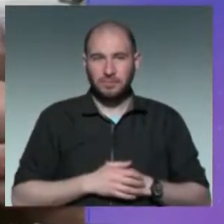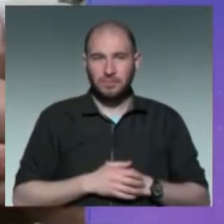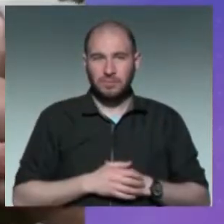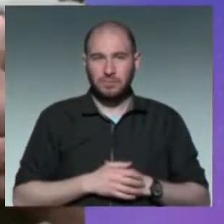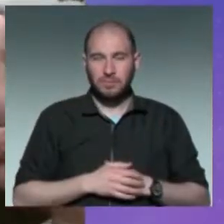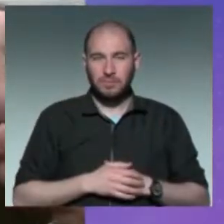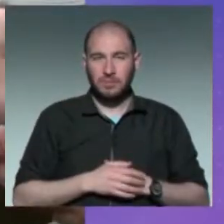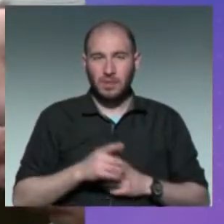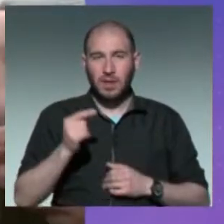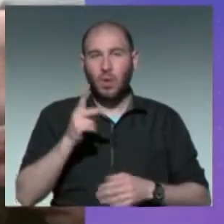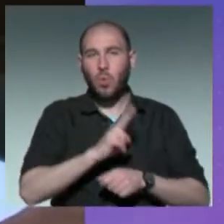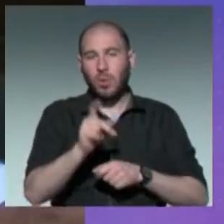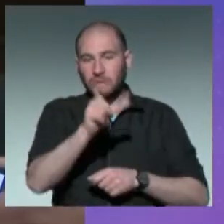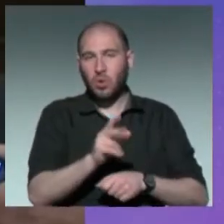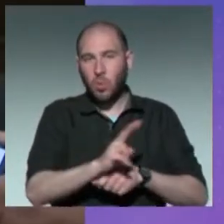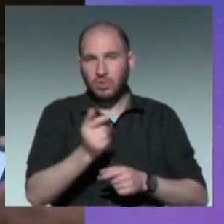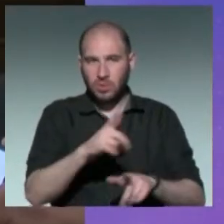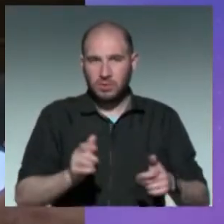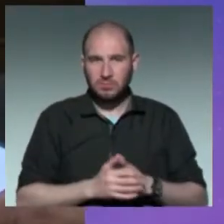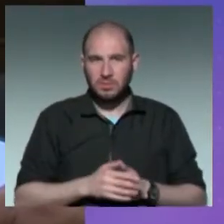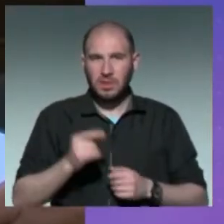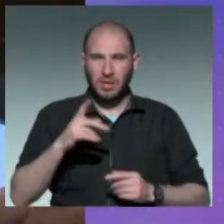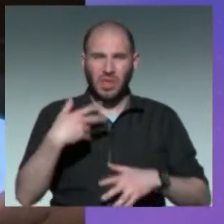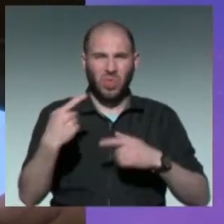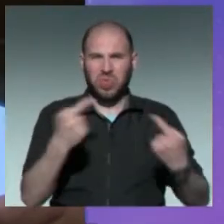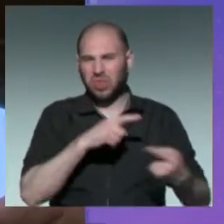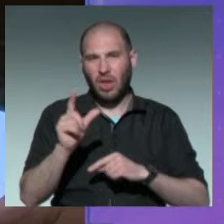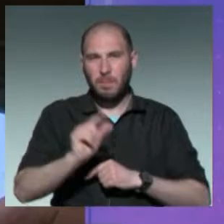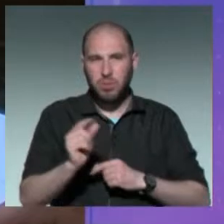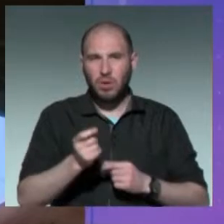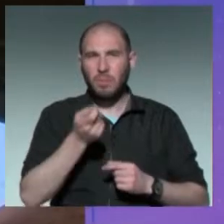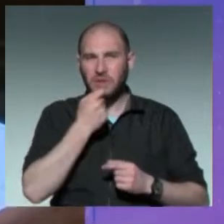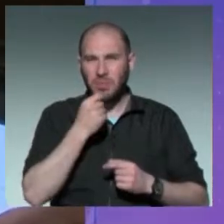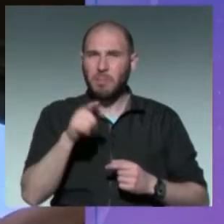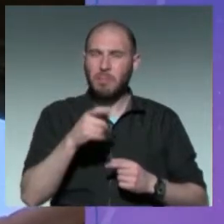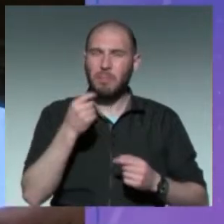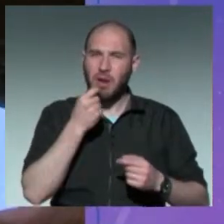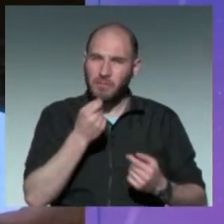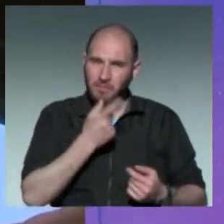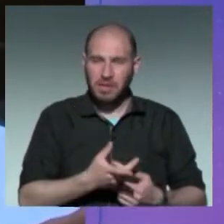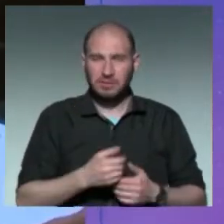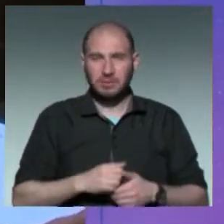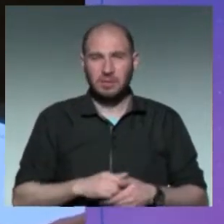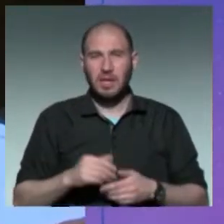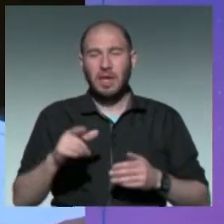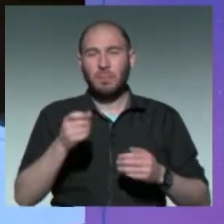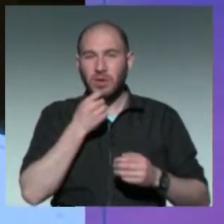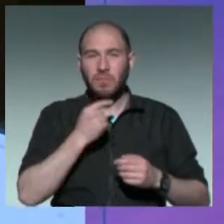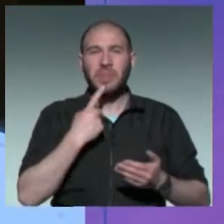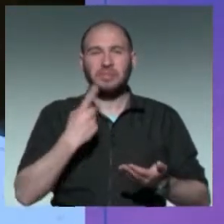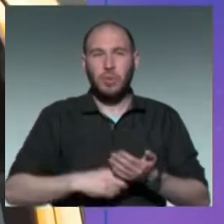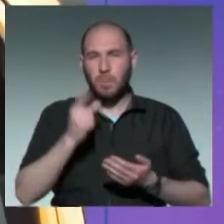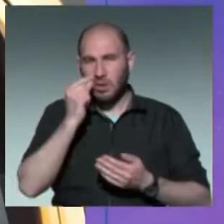está cuidando al usuario. Sin tanta conflictividad hubiera sido mucho más preferible que sacarla por